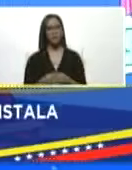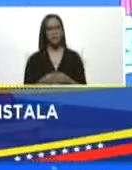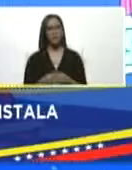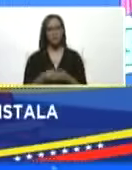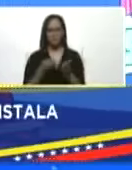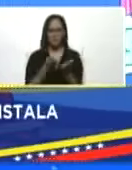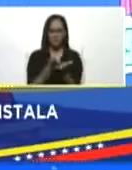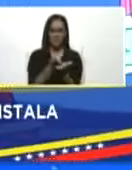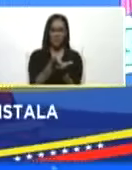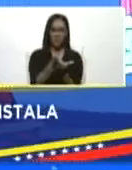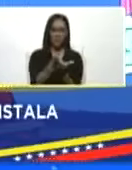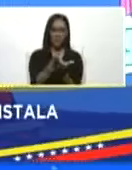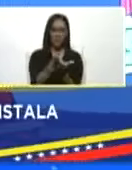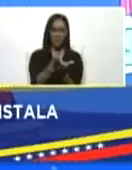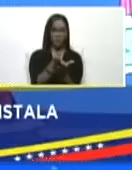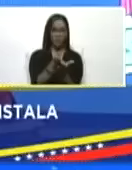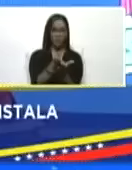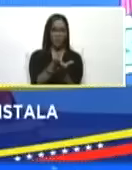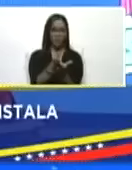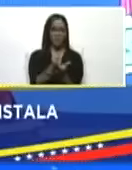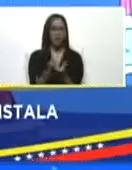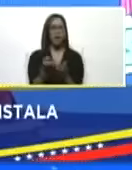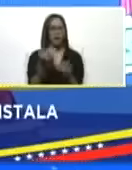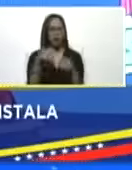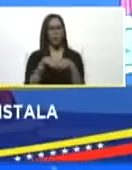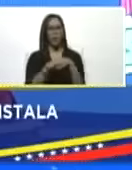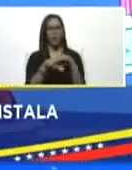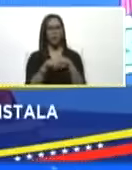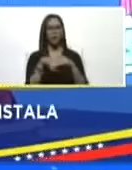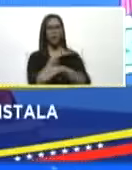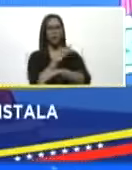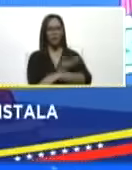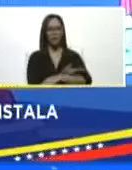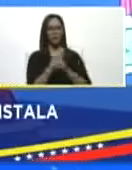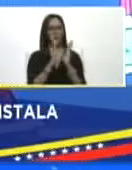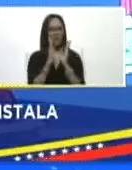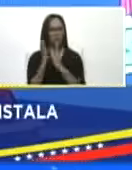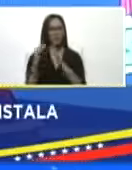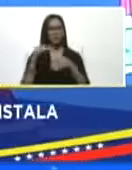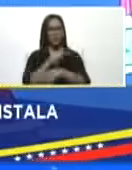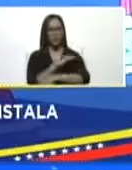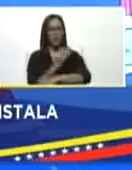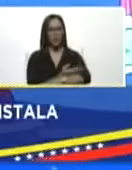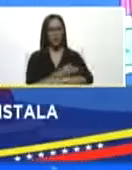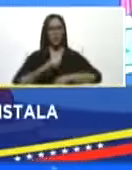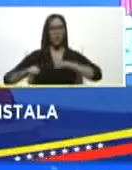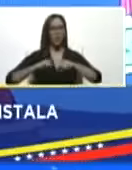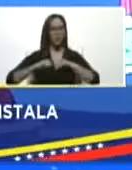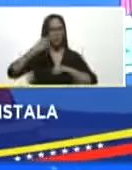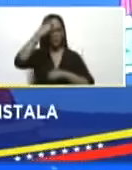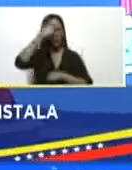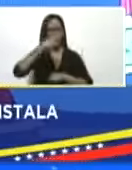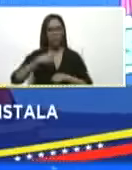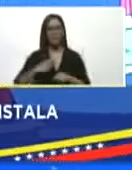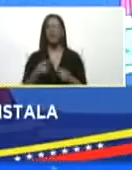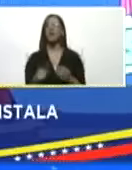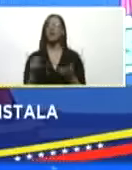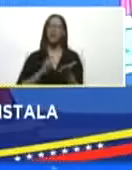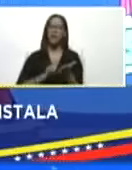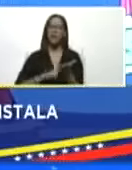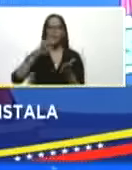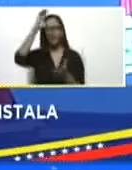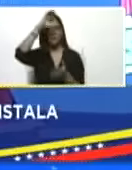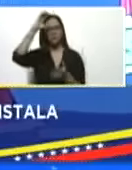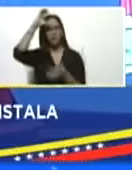calle del medio, acumulando su fuerza, organizando su fuerza, movilizando al pueblo con la verdad y la